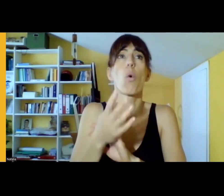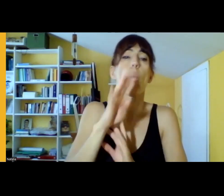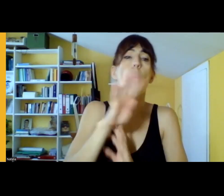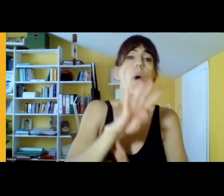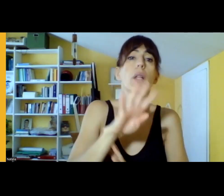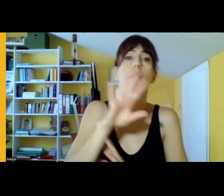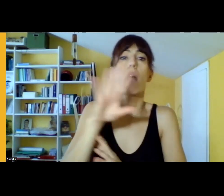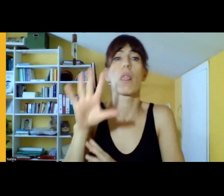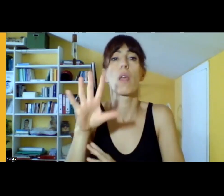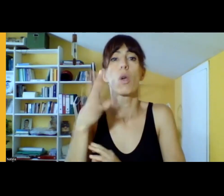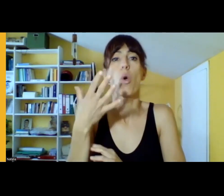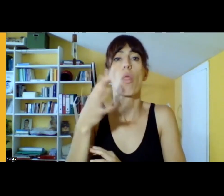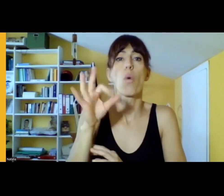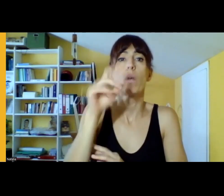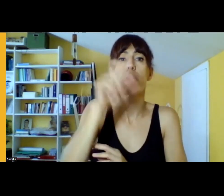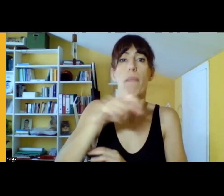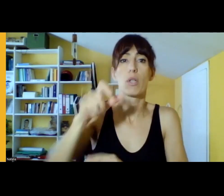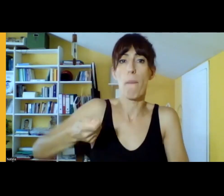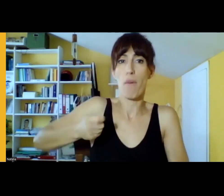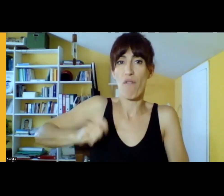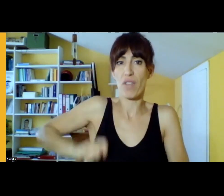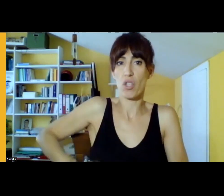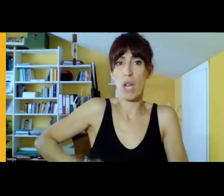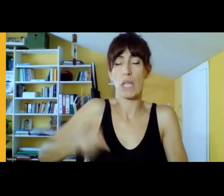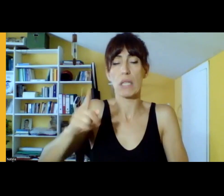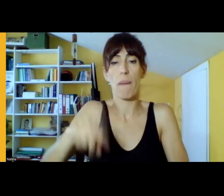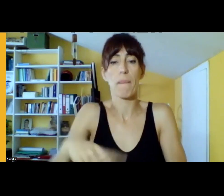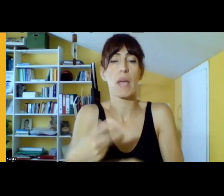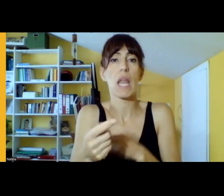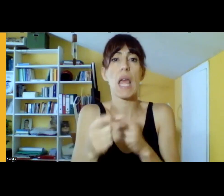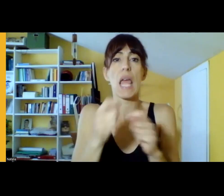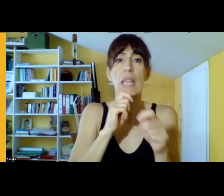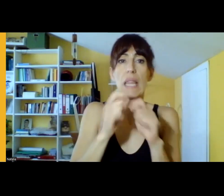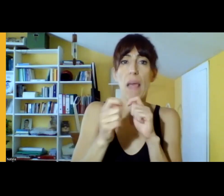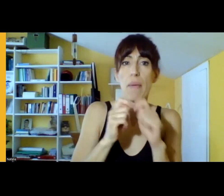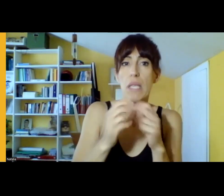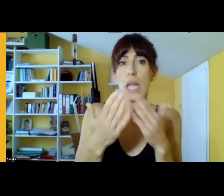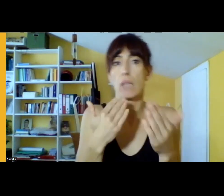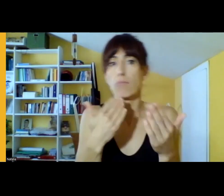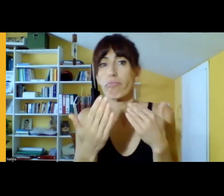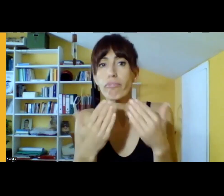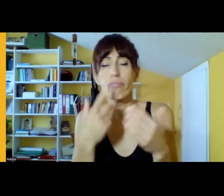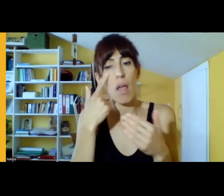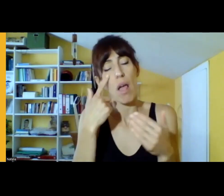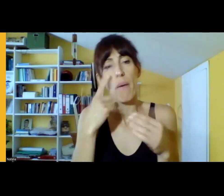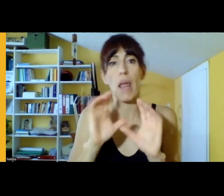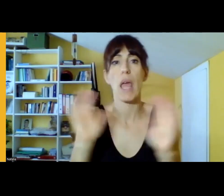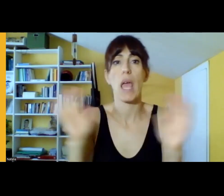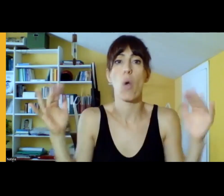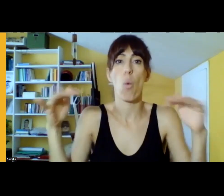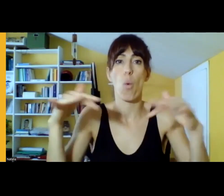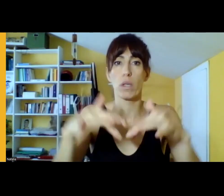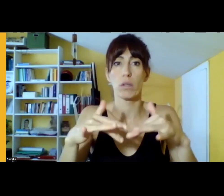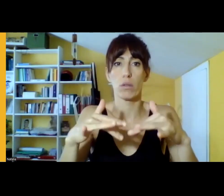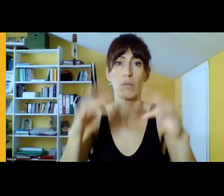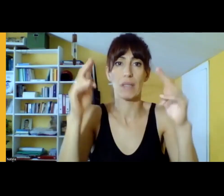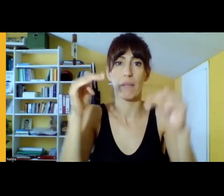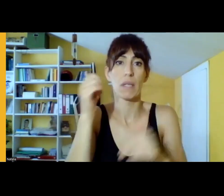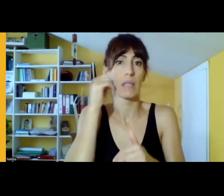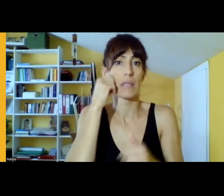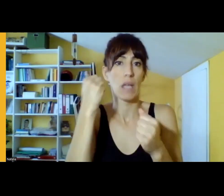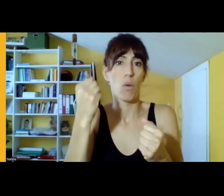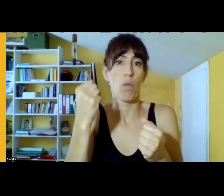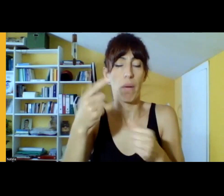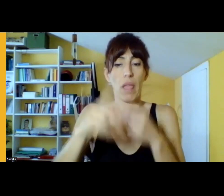50 profesionales y entrevistas en profundidad que se realizaron durante los encuentros en Clave Saludable. En estos hicimos una labor